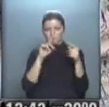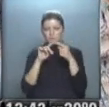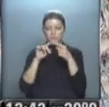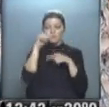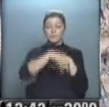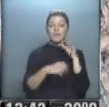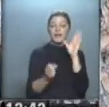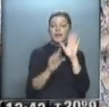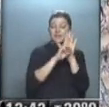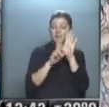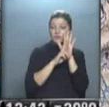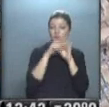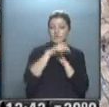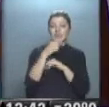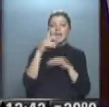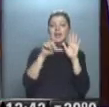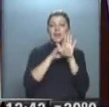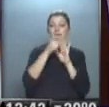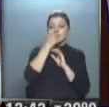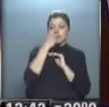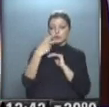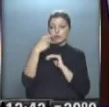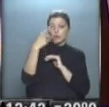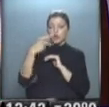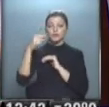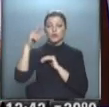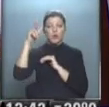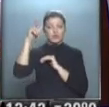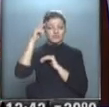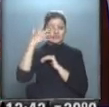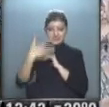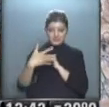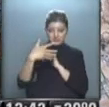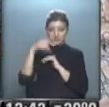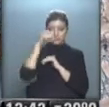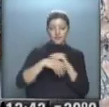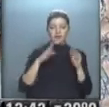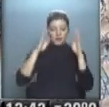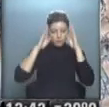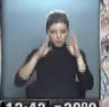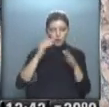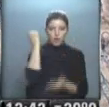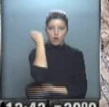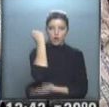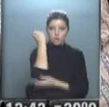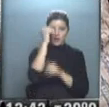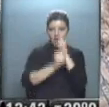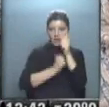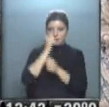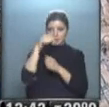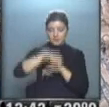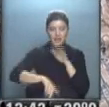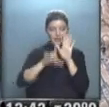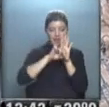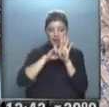en el marco de la Ley 22.285, porque esto no es menor. La concentración económica que llevó adelante la empresa no solo no cumple esta